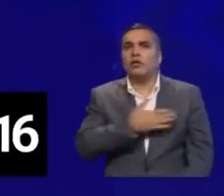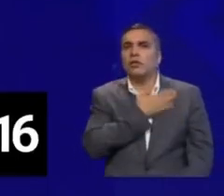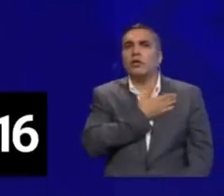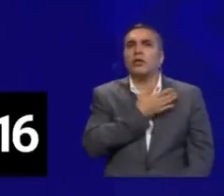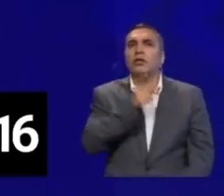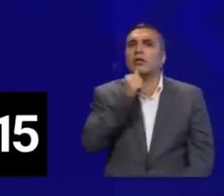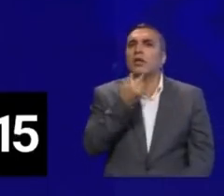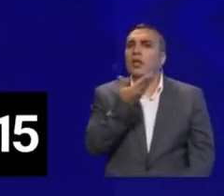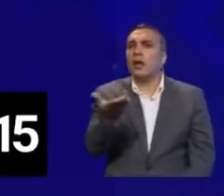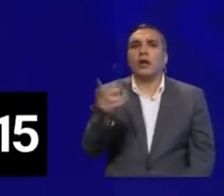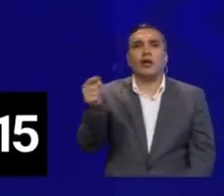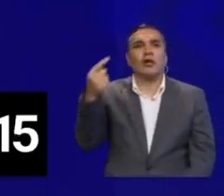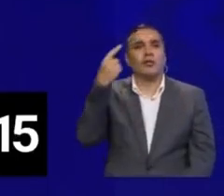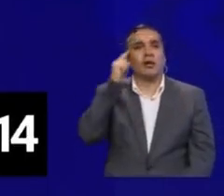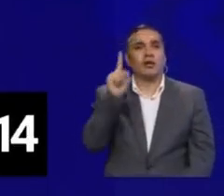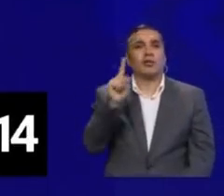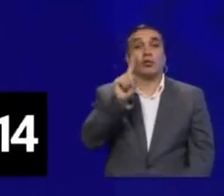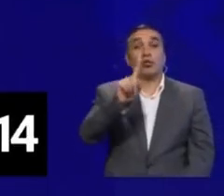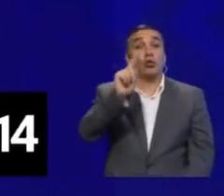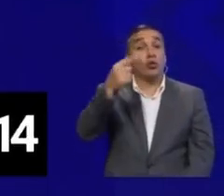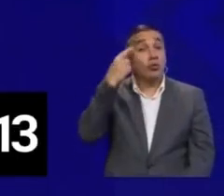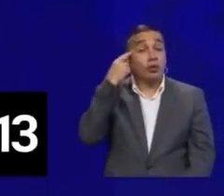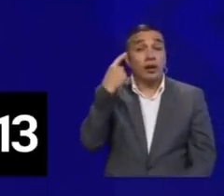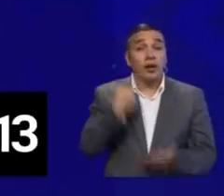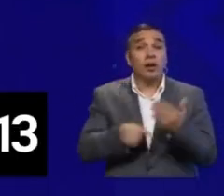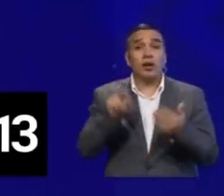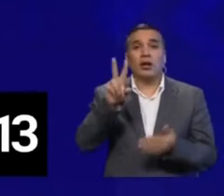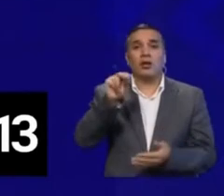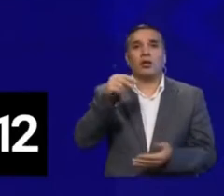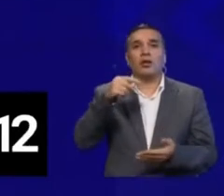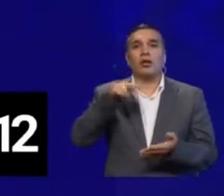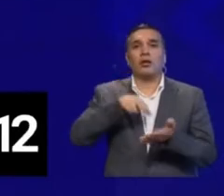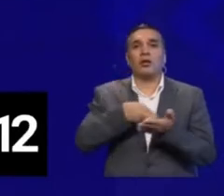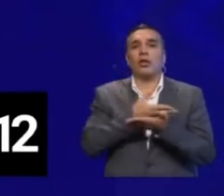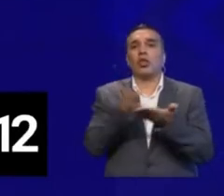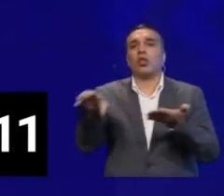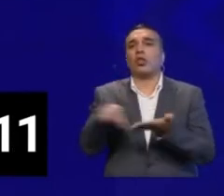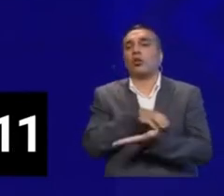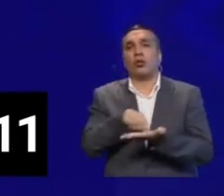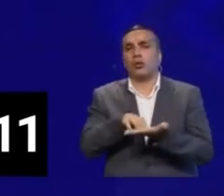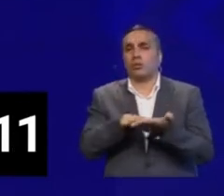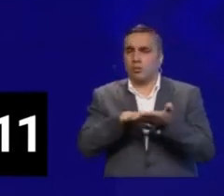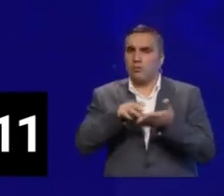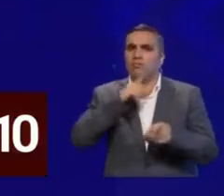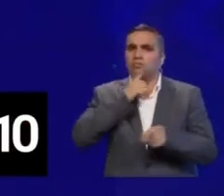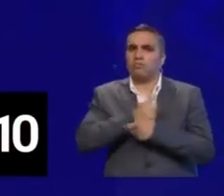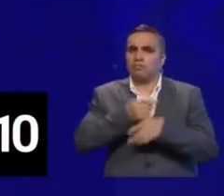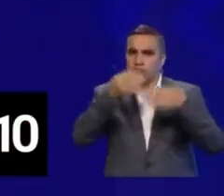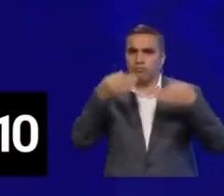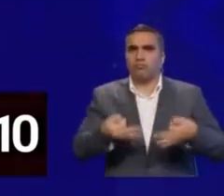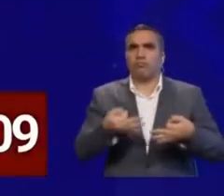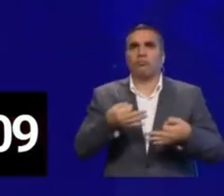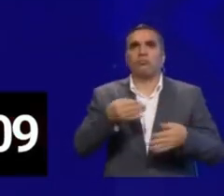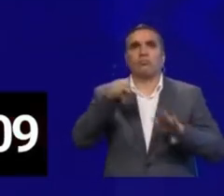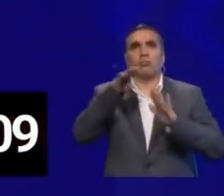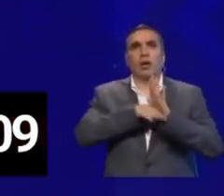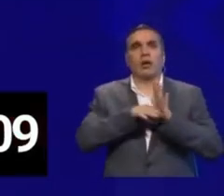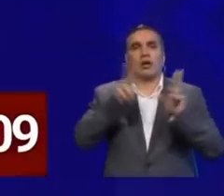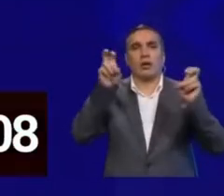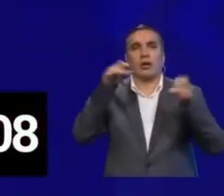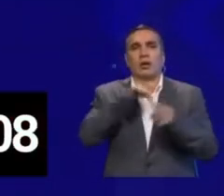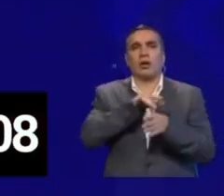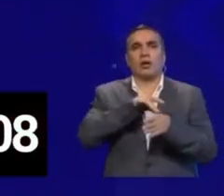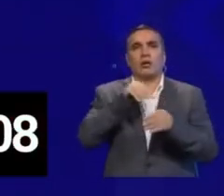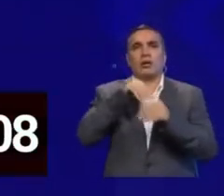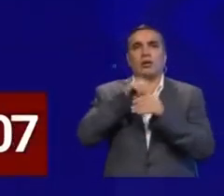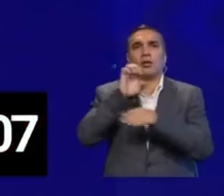el gobierno, un gobierno que no atraiga incertidumbre, que baje notablemente el riesgo de nuestro